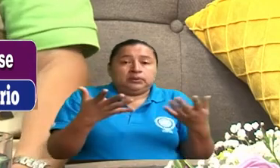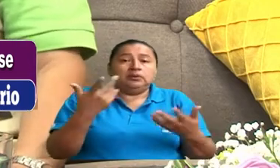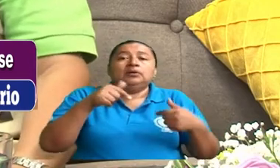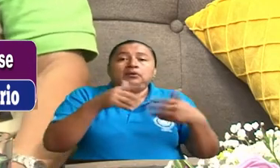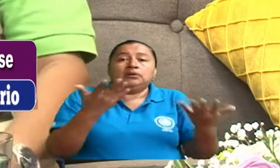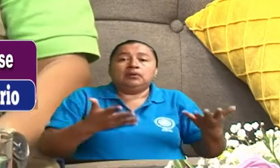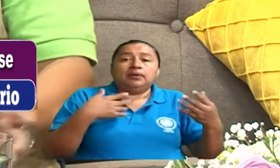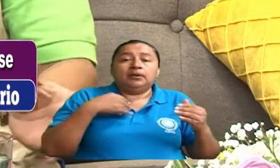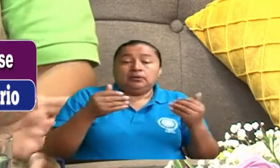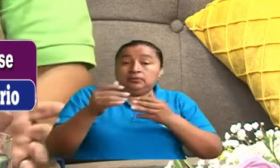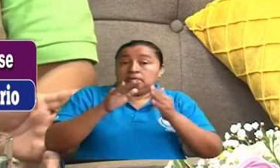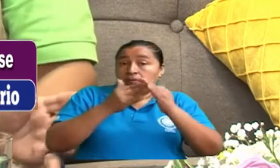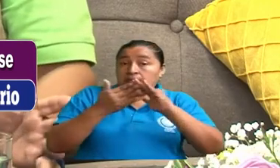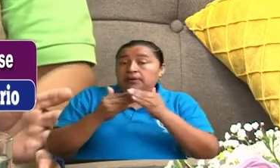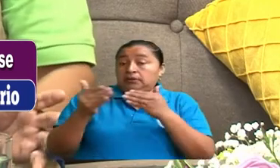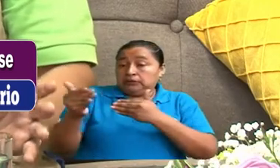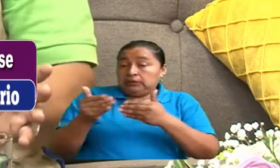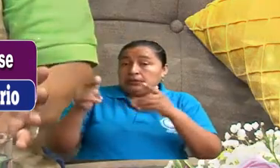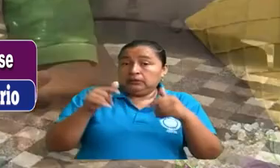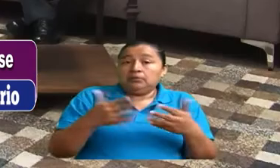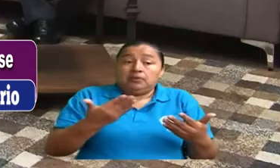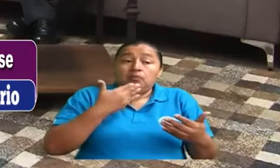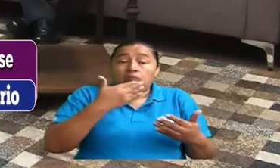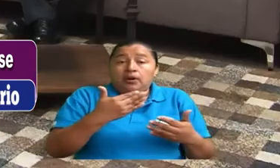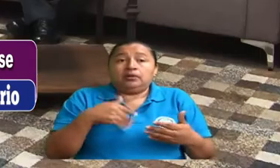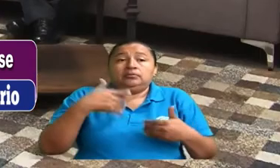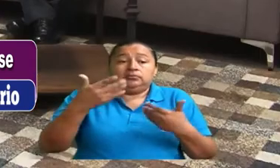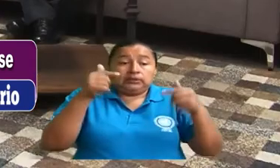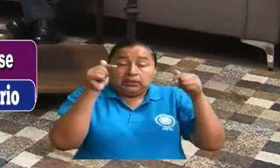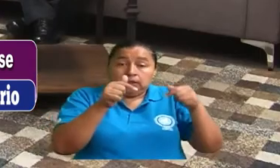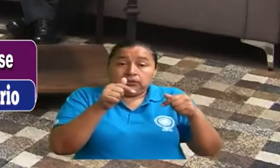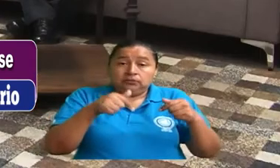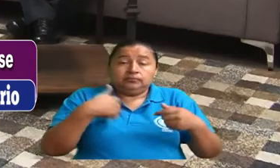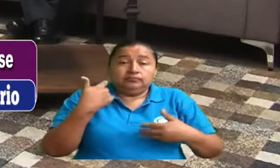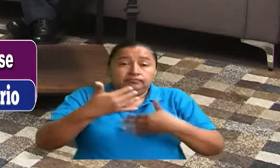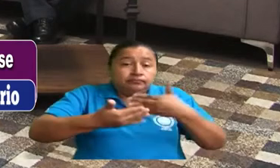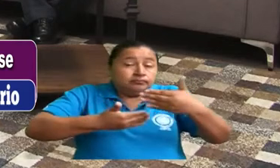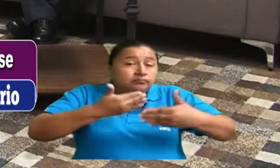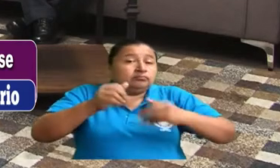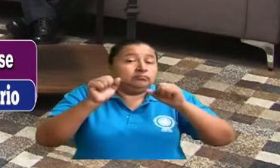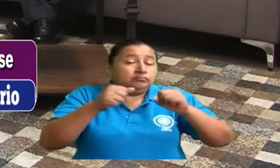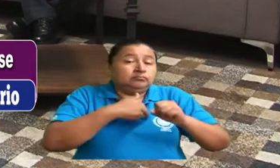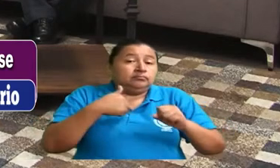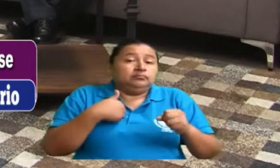los barrios cercanos puedan ser beneficiados en el futuro. Ya, okay. Eso es, ¿verdad?